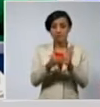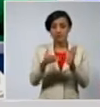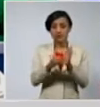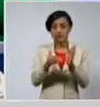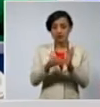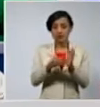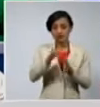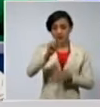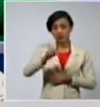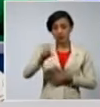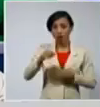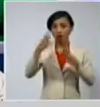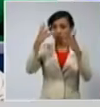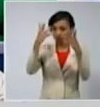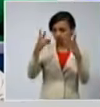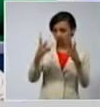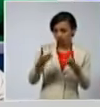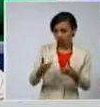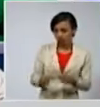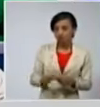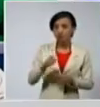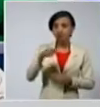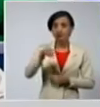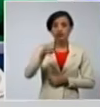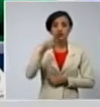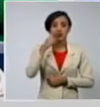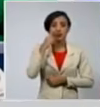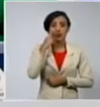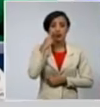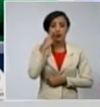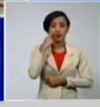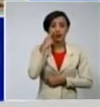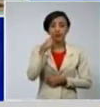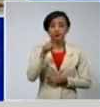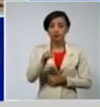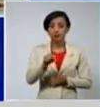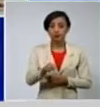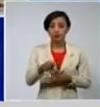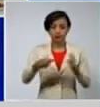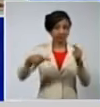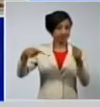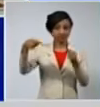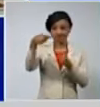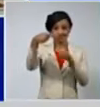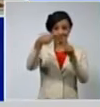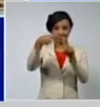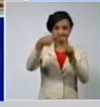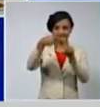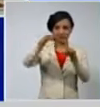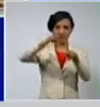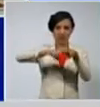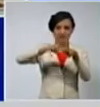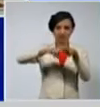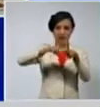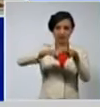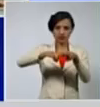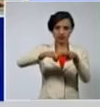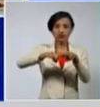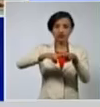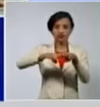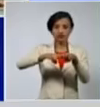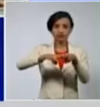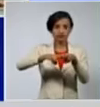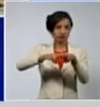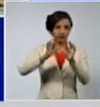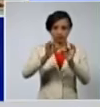pues tienen los primeros lugares. La provincia de La Habana se mantiene en